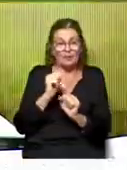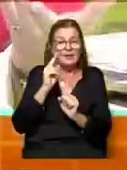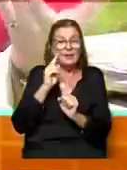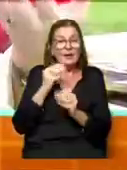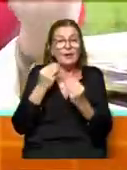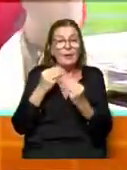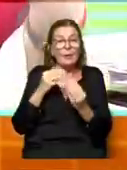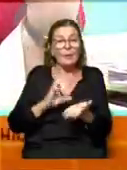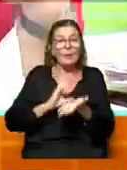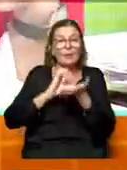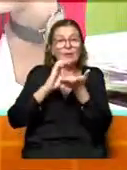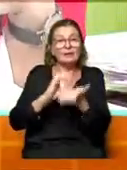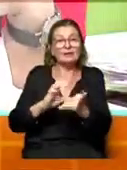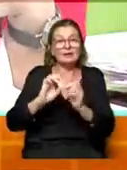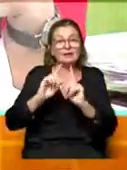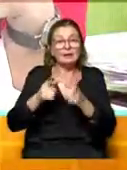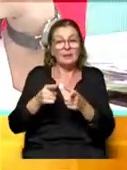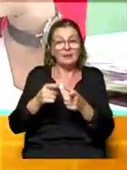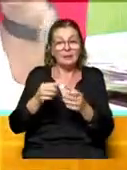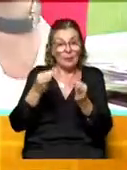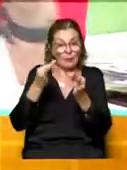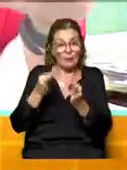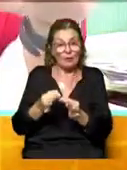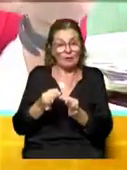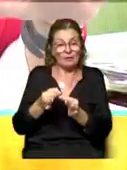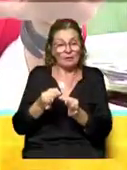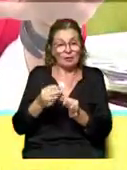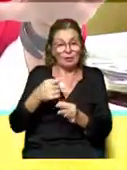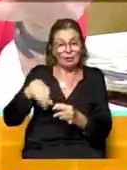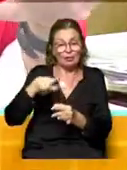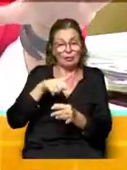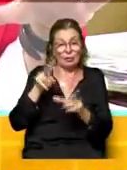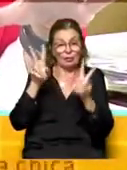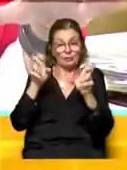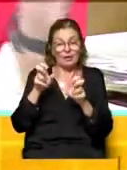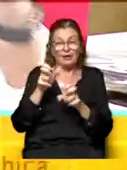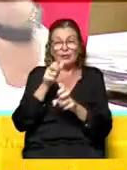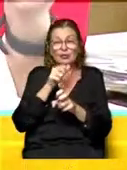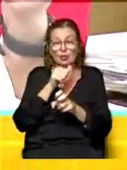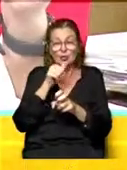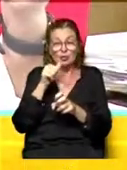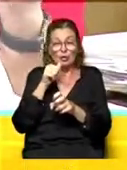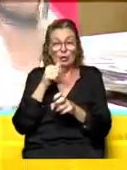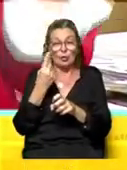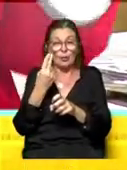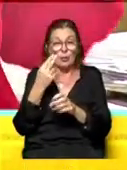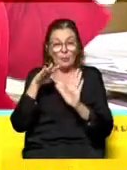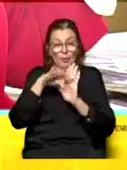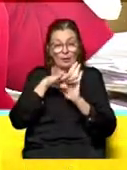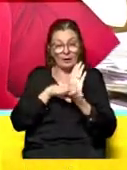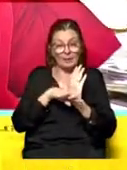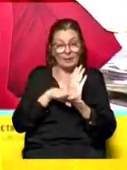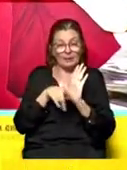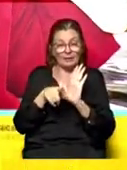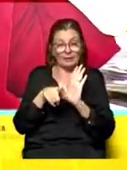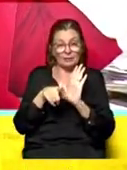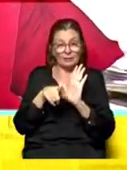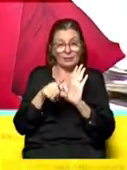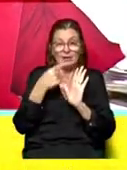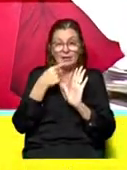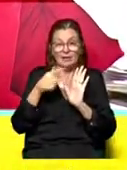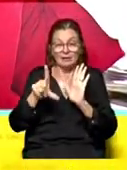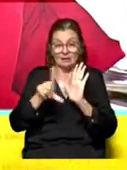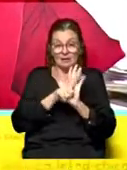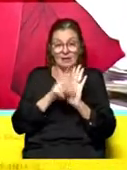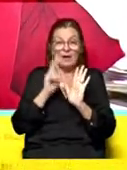vamos a invertir y también ser eficientes, porque todos los temas no se resuelven después con un programita, que eso es lo que trata la ley, de